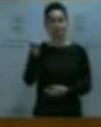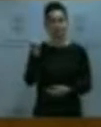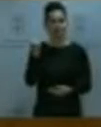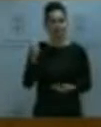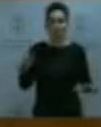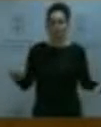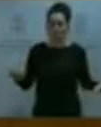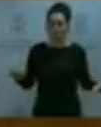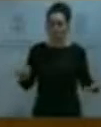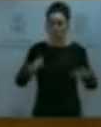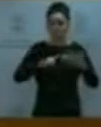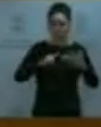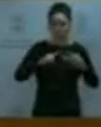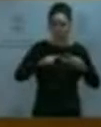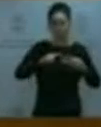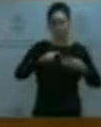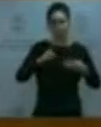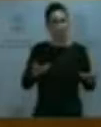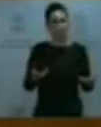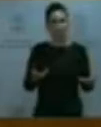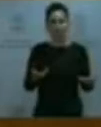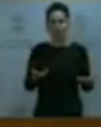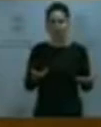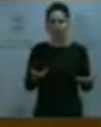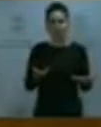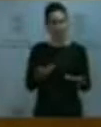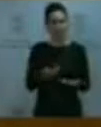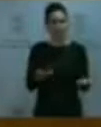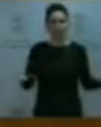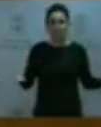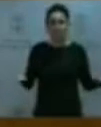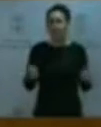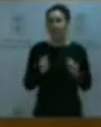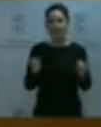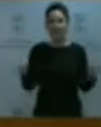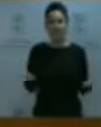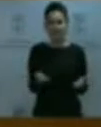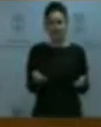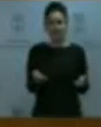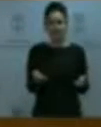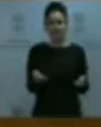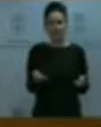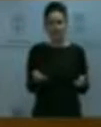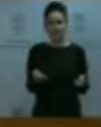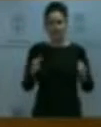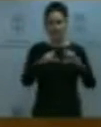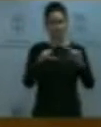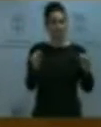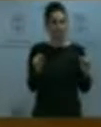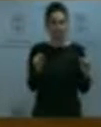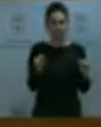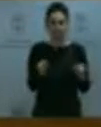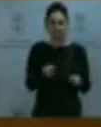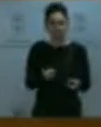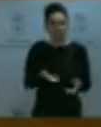cuestiones, señorías, supondrían para Asturias un drama de difícil